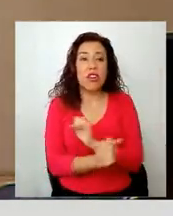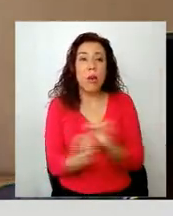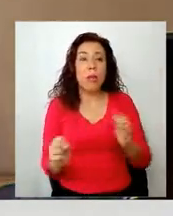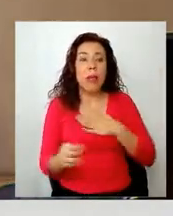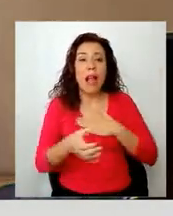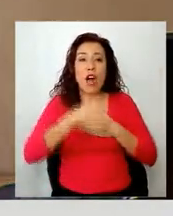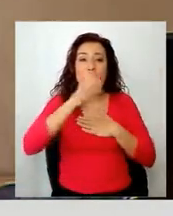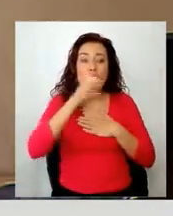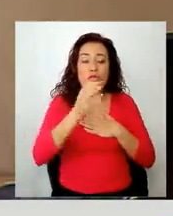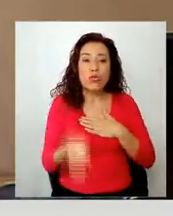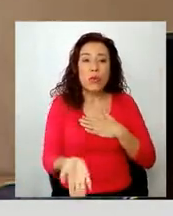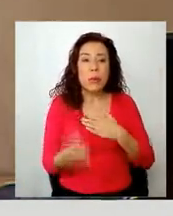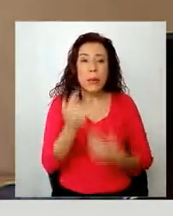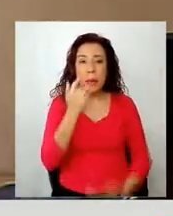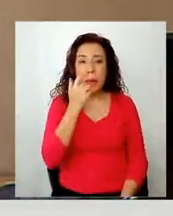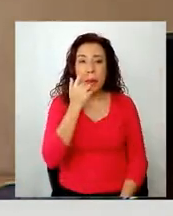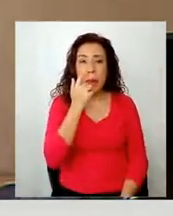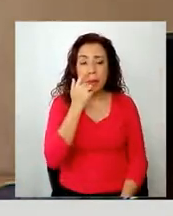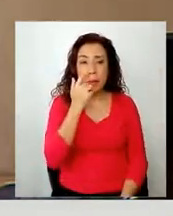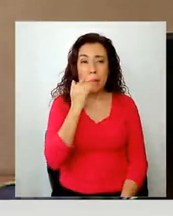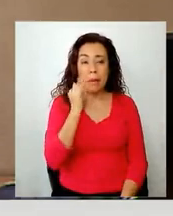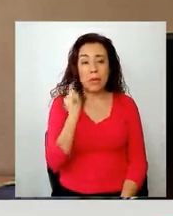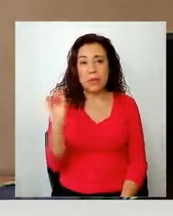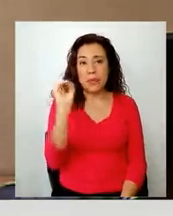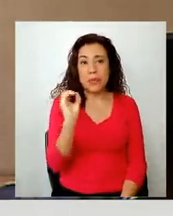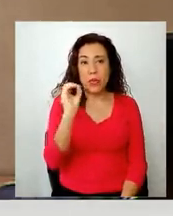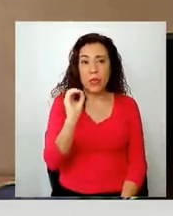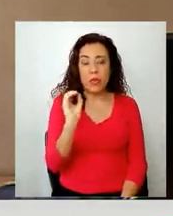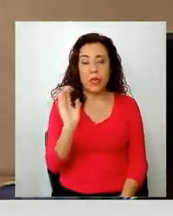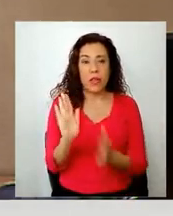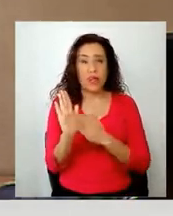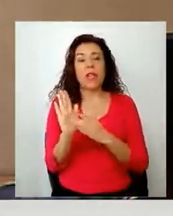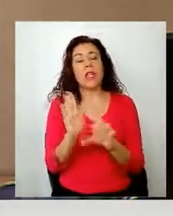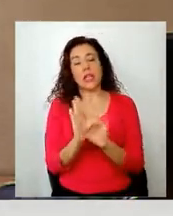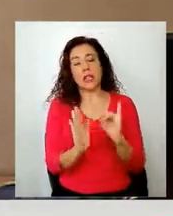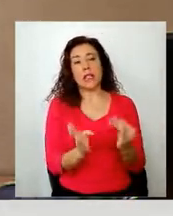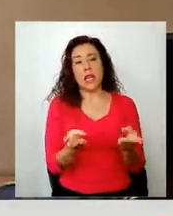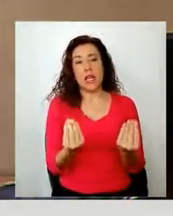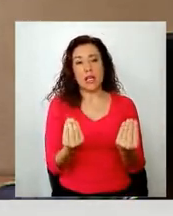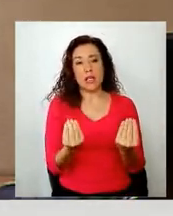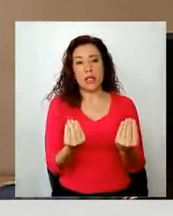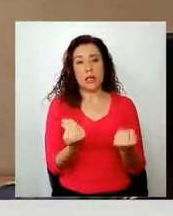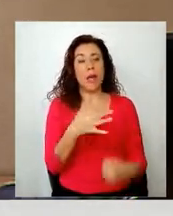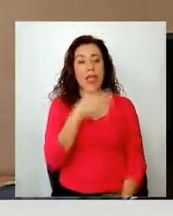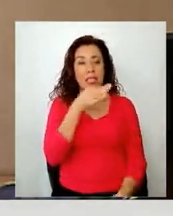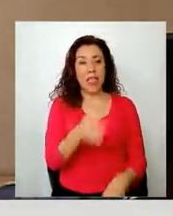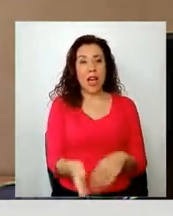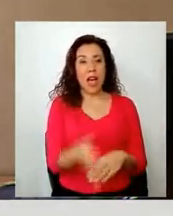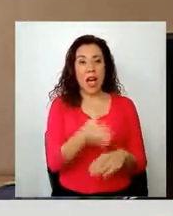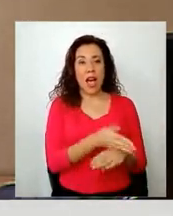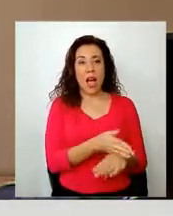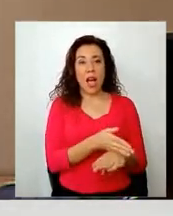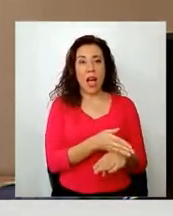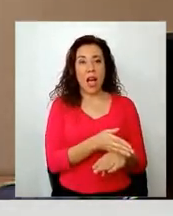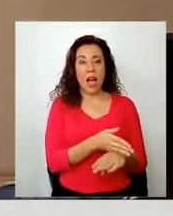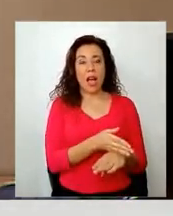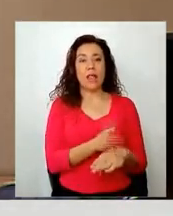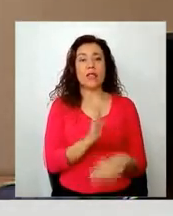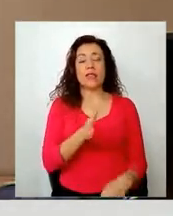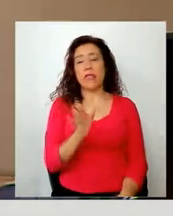entonces Obviamente que esta es una ley necesaria Pero cómo se señaló anteriormente Aún es muy poco